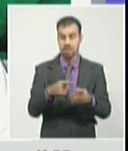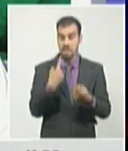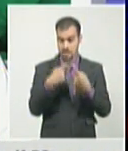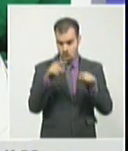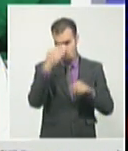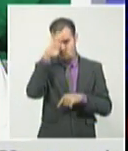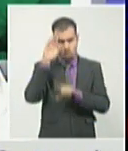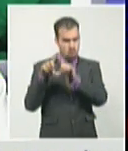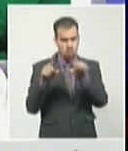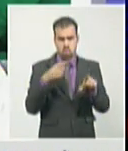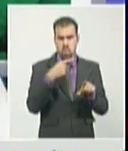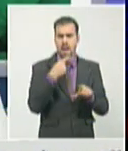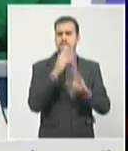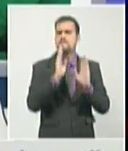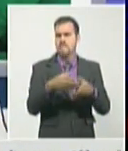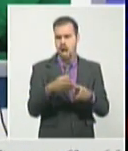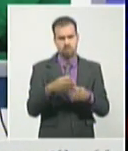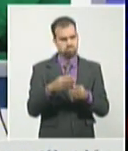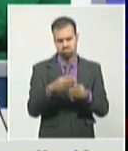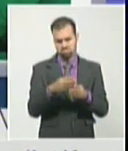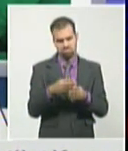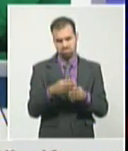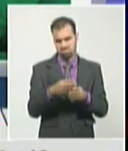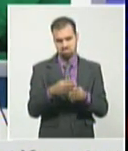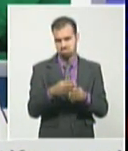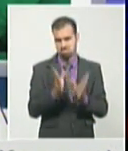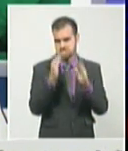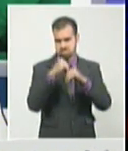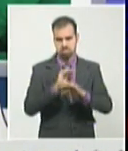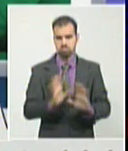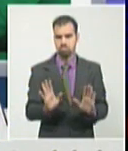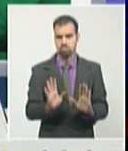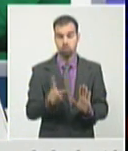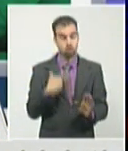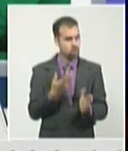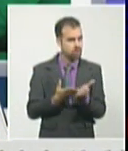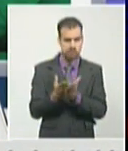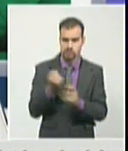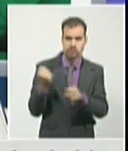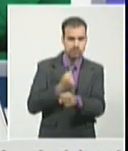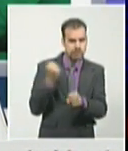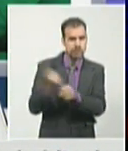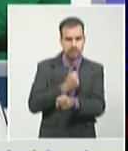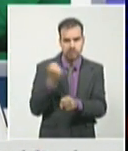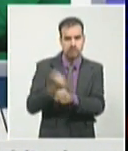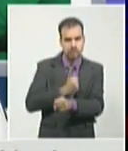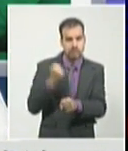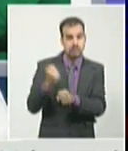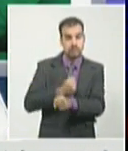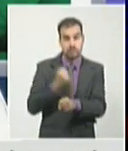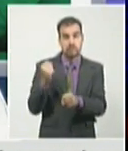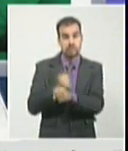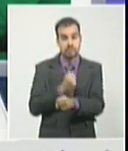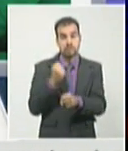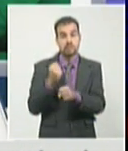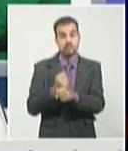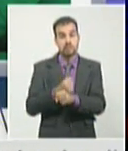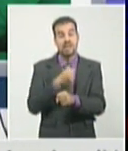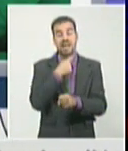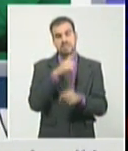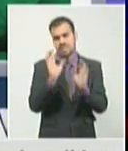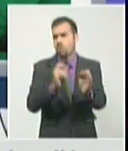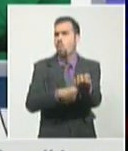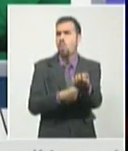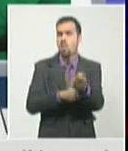equipos de trabajo que a veces que se asocian está lakovic con algunas enfermedades